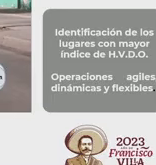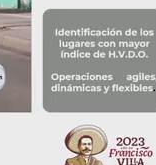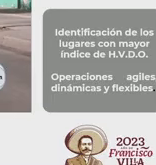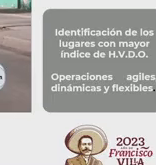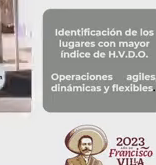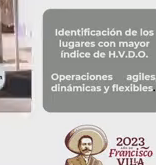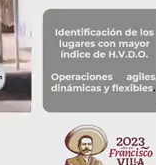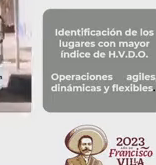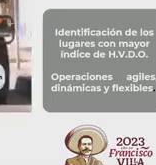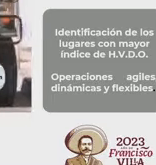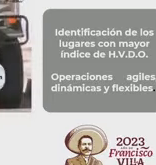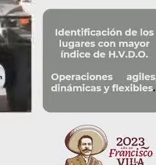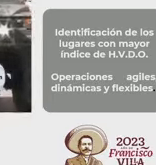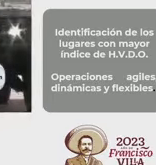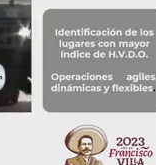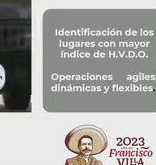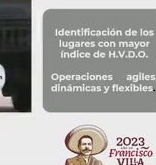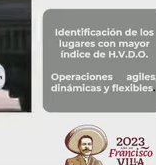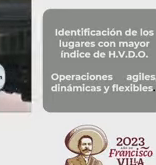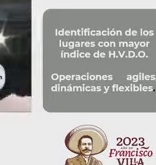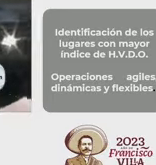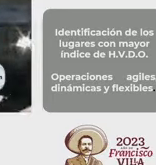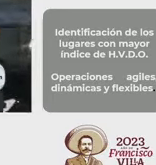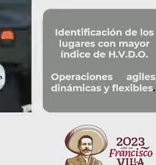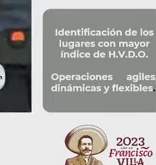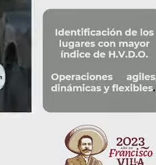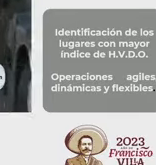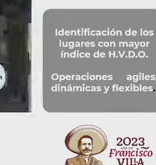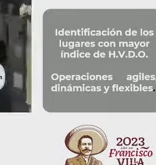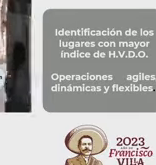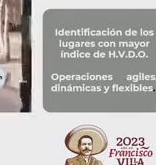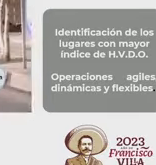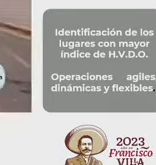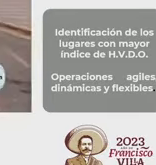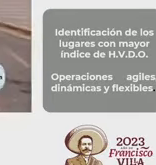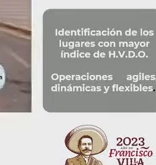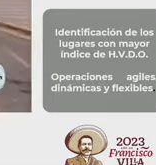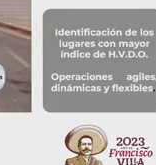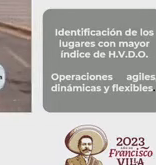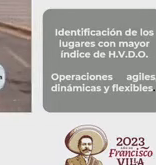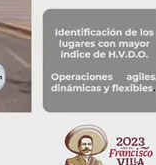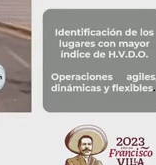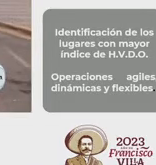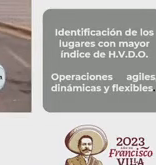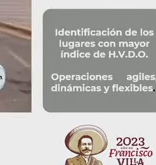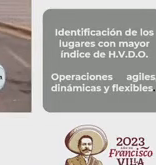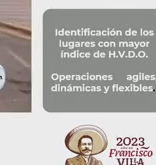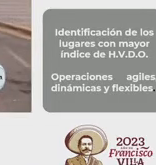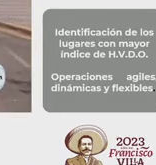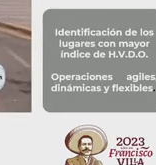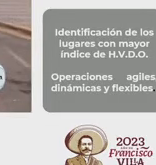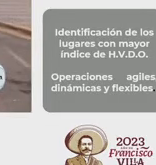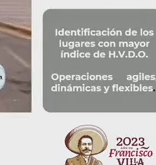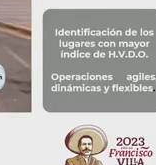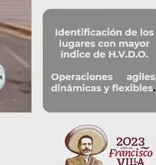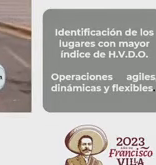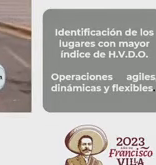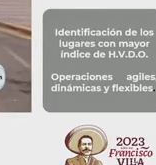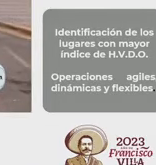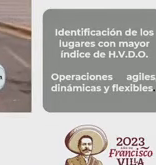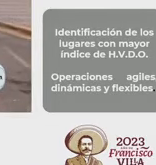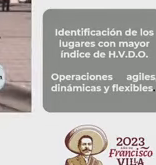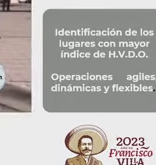inmediato los lugares donde empieza a aumentarse. Buscamos no ser reactivos, sino precisamente